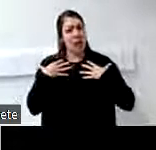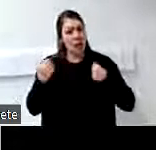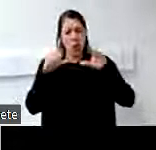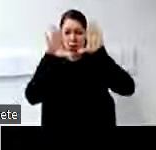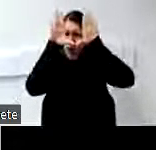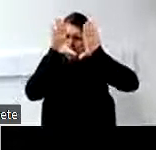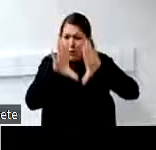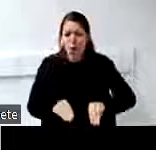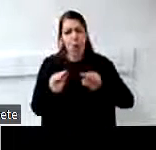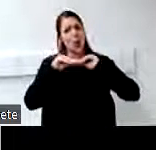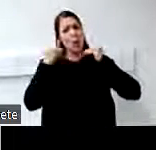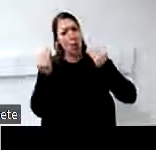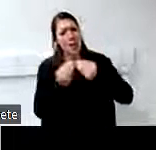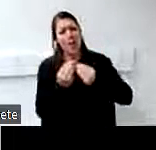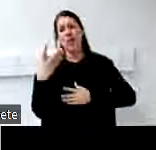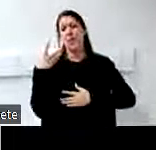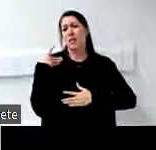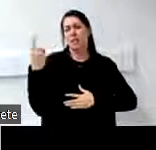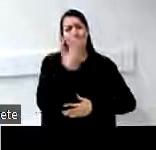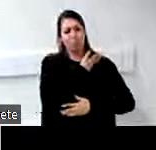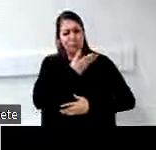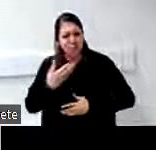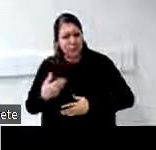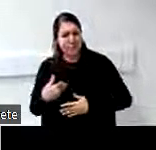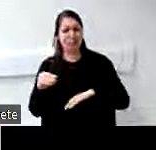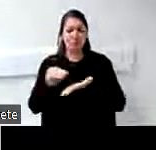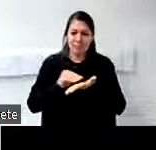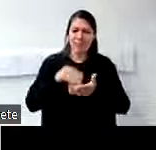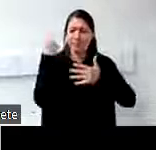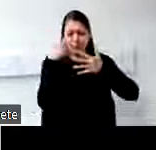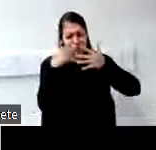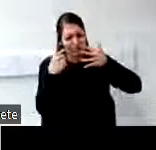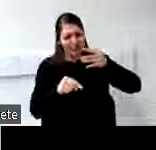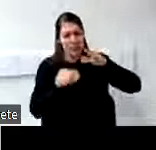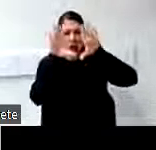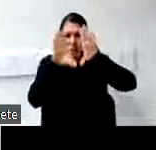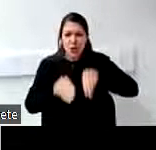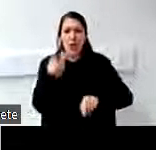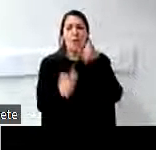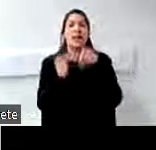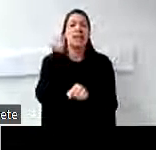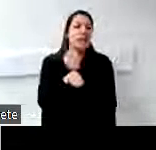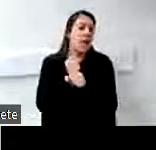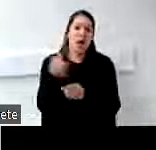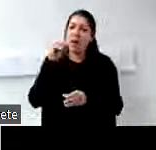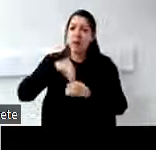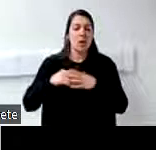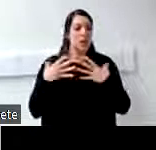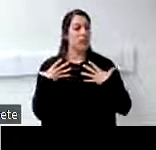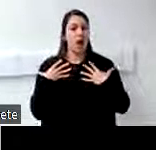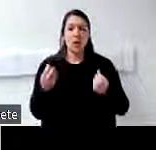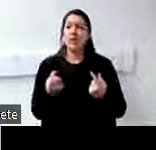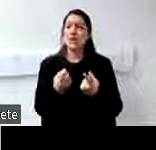de atención, de gestión. Es todo un esfuerzo que estamos pidiendo desde el Ministerio para